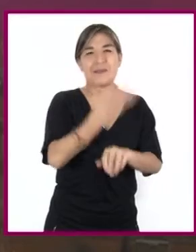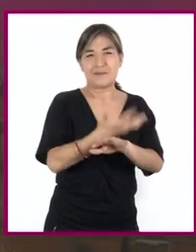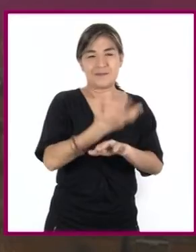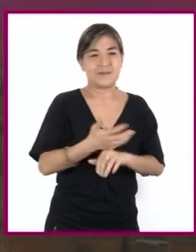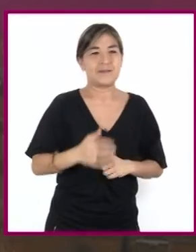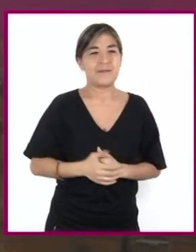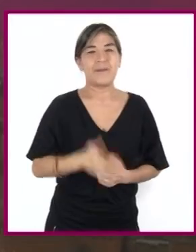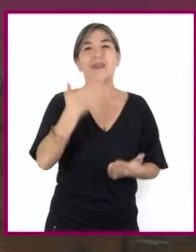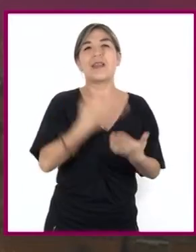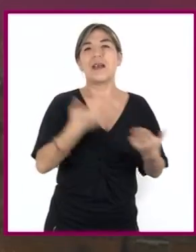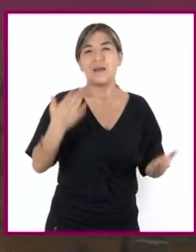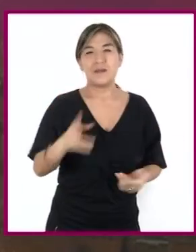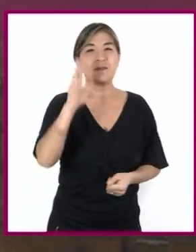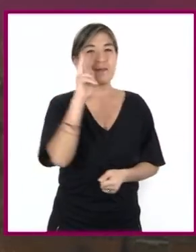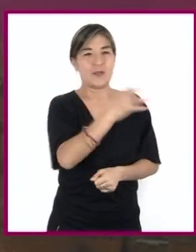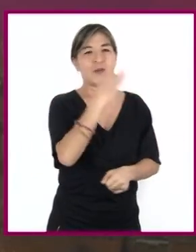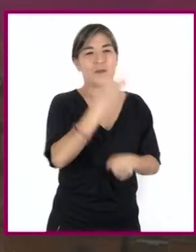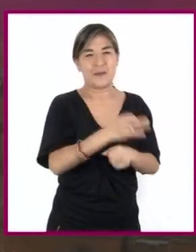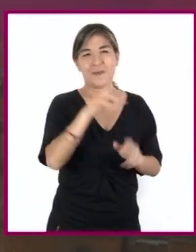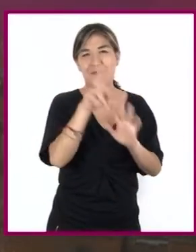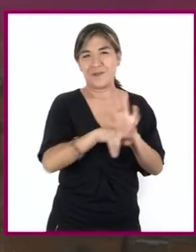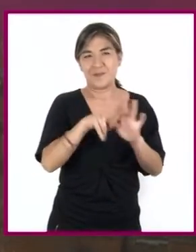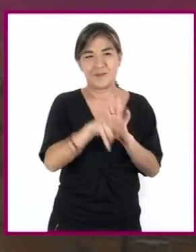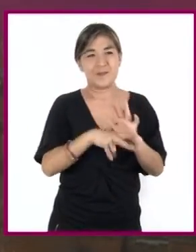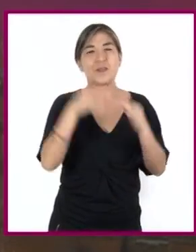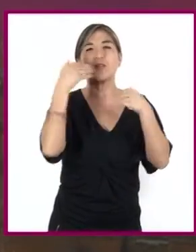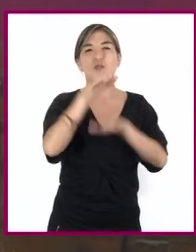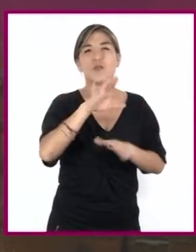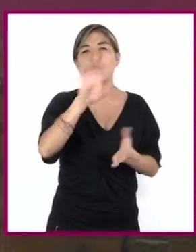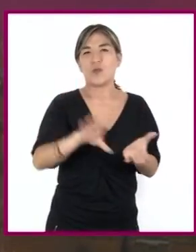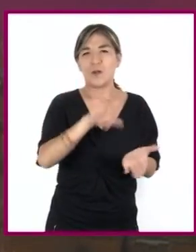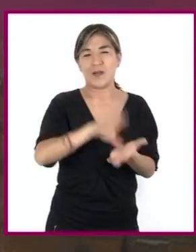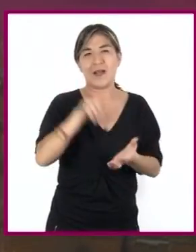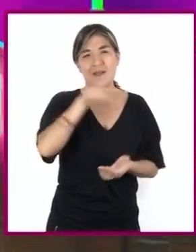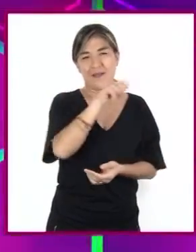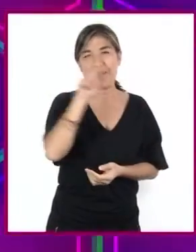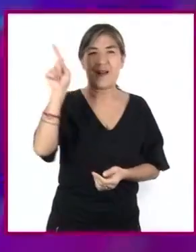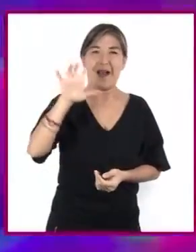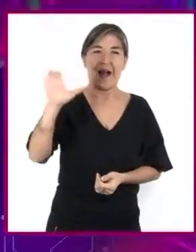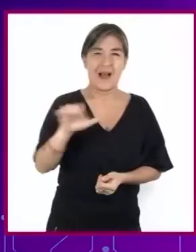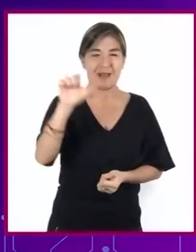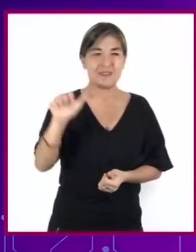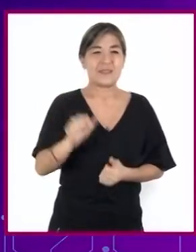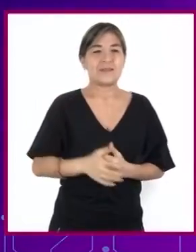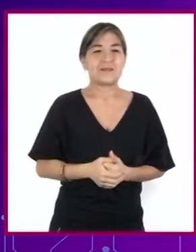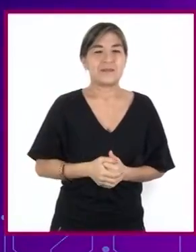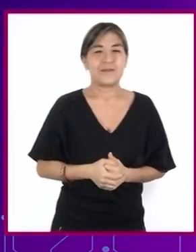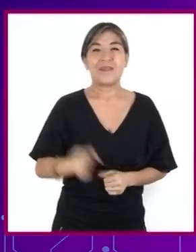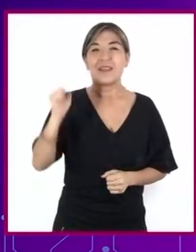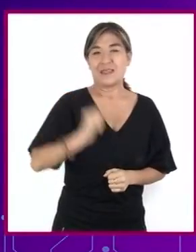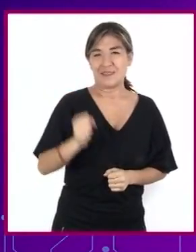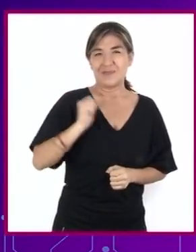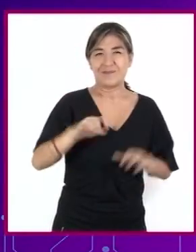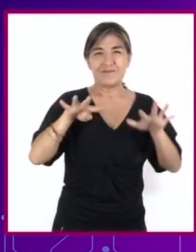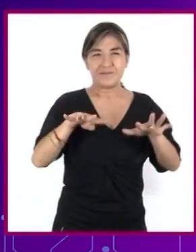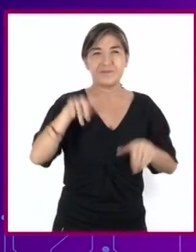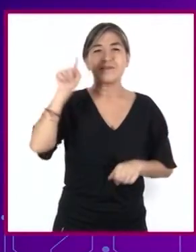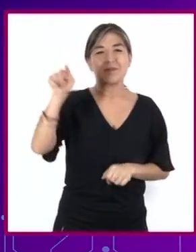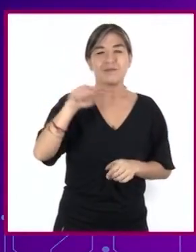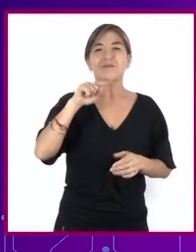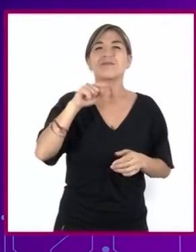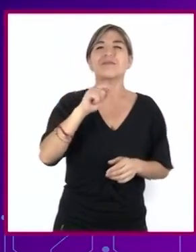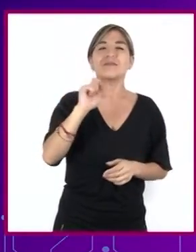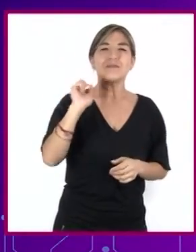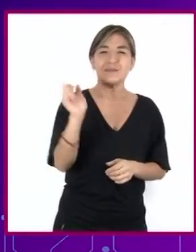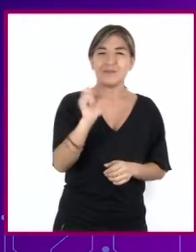Ahora, les invito a ver y escuchar el siguiente video sobre el colonialismo en Asia. En el siglo XIX, las potencias